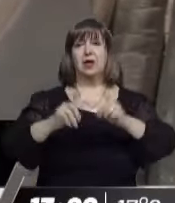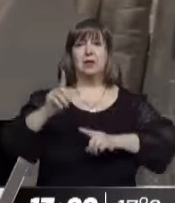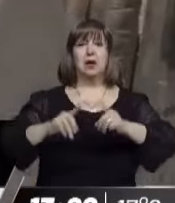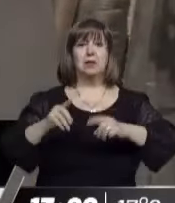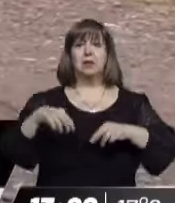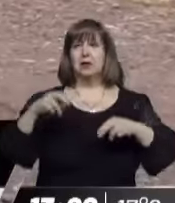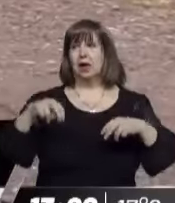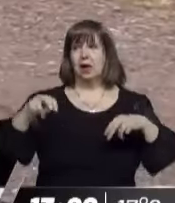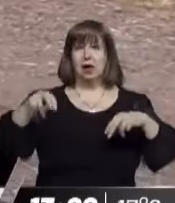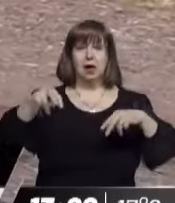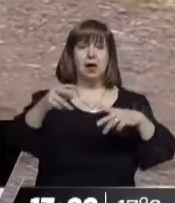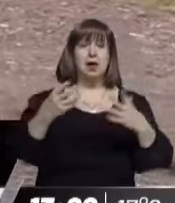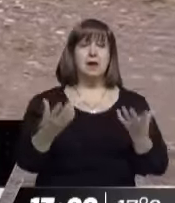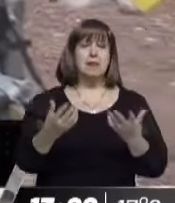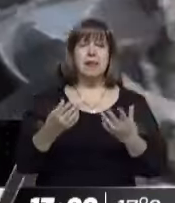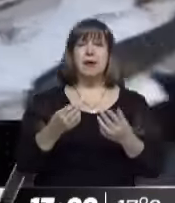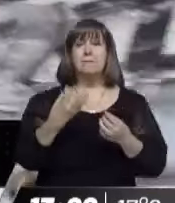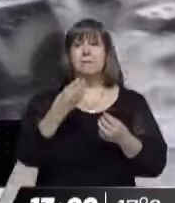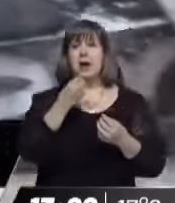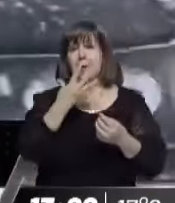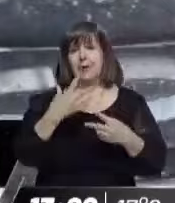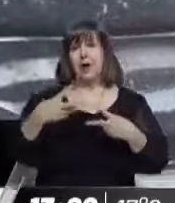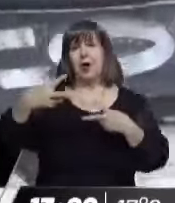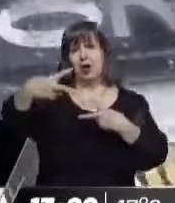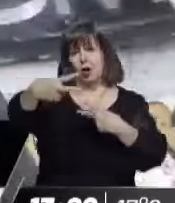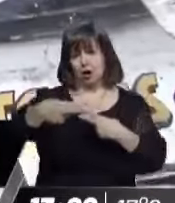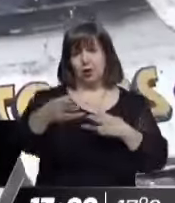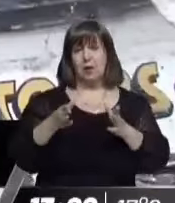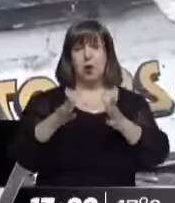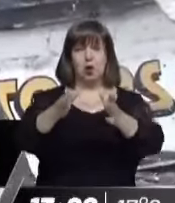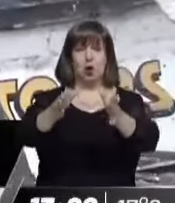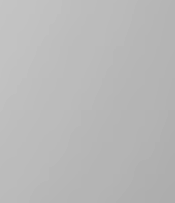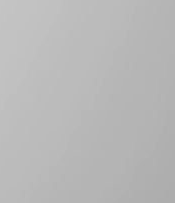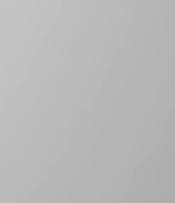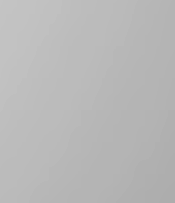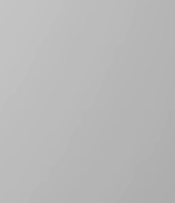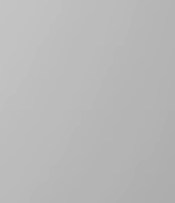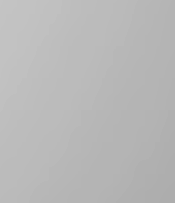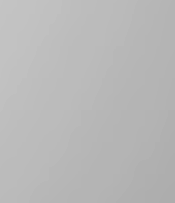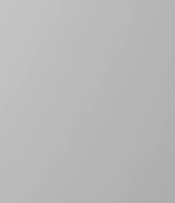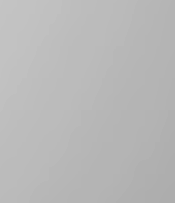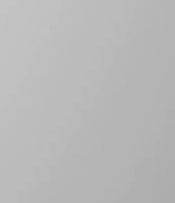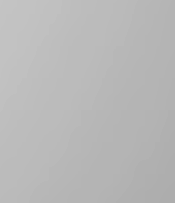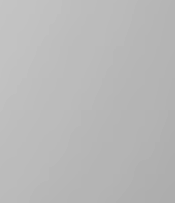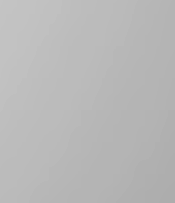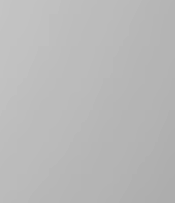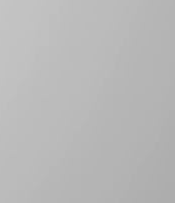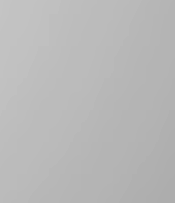deambulando, entonces para que no haya otro accidente más grave.